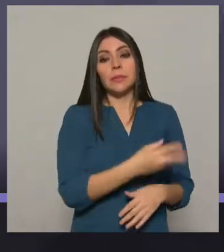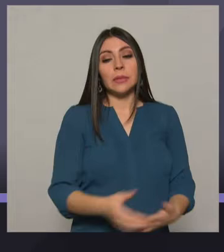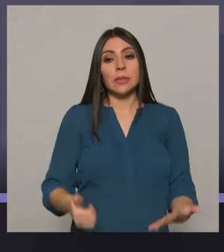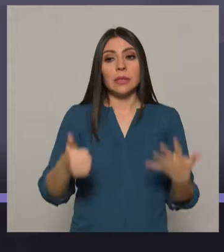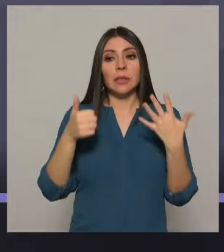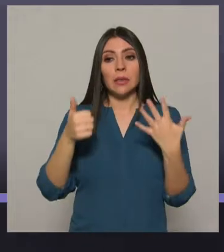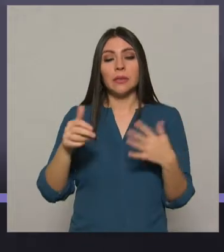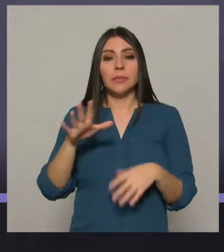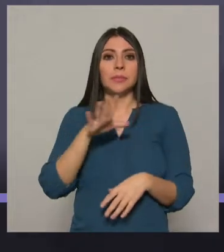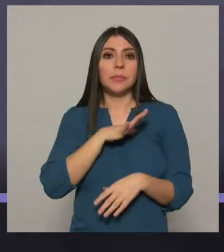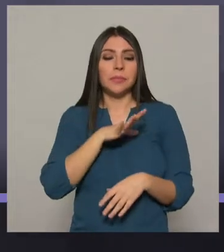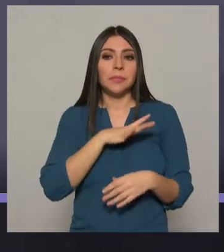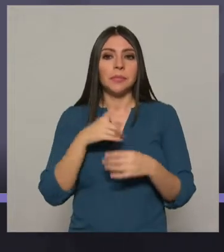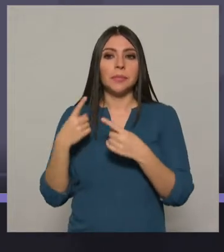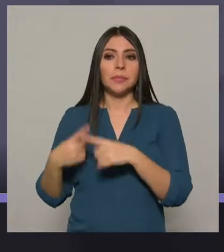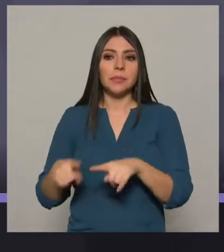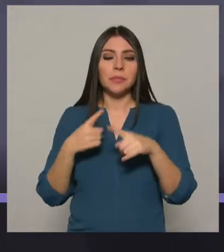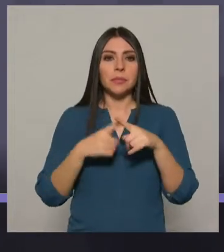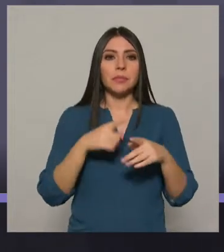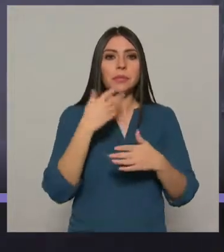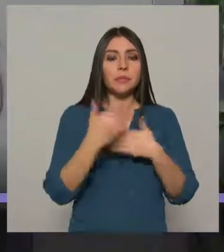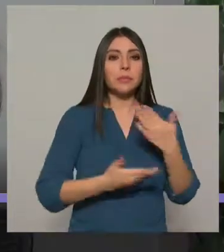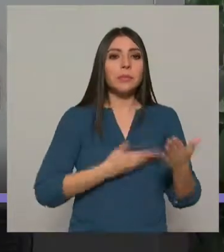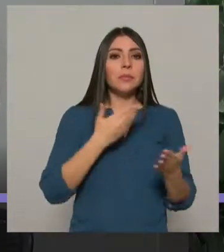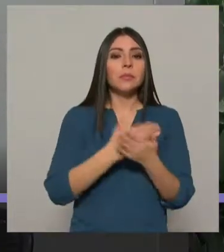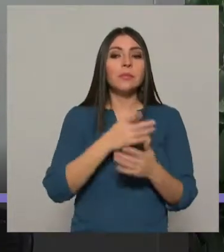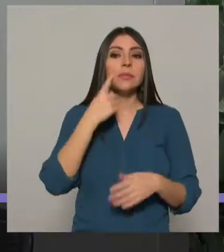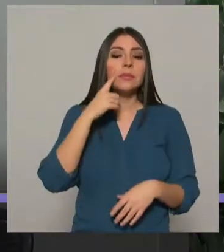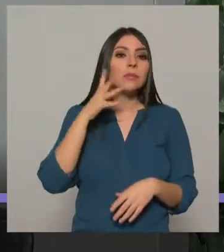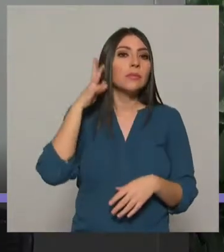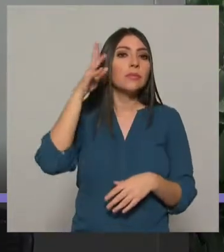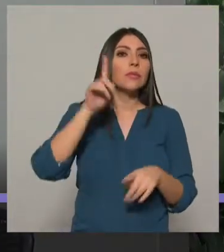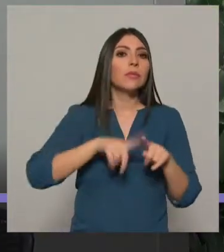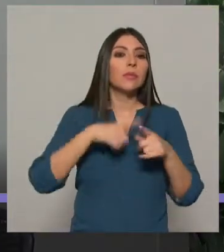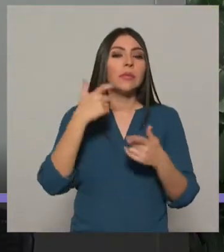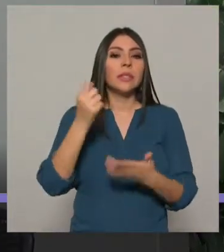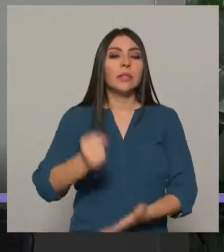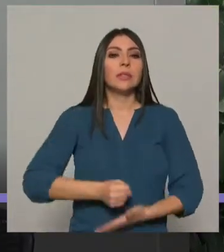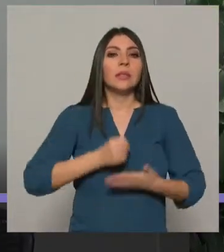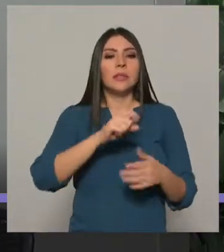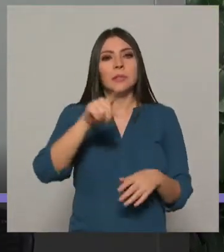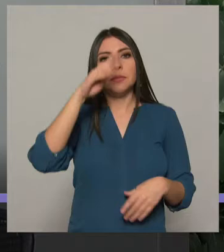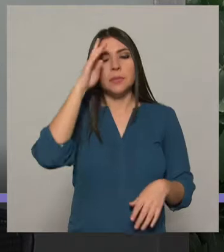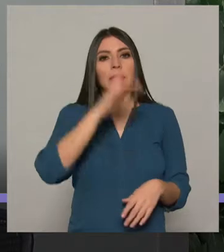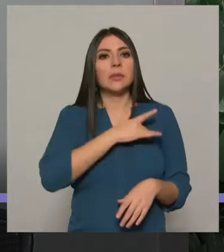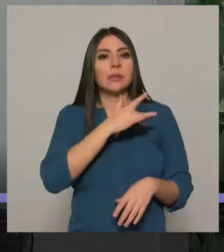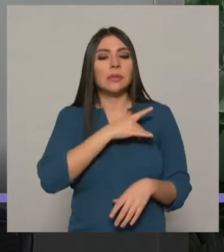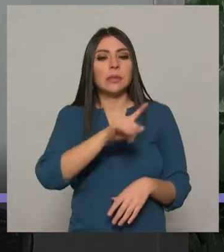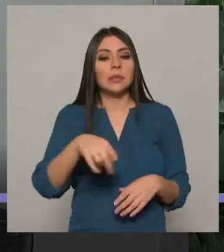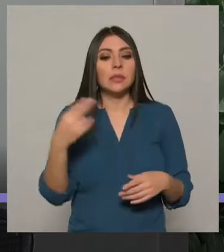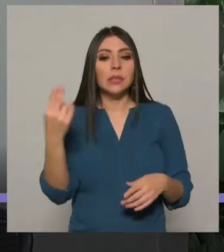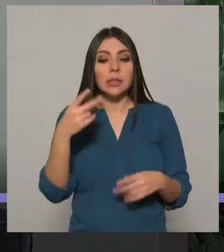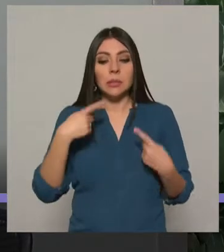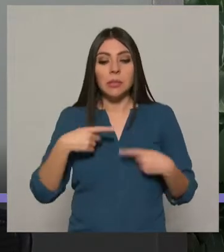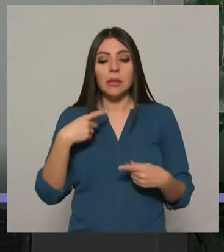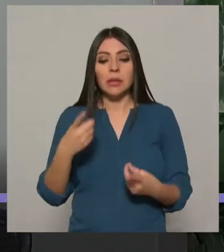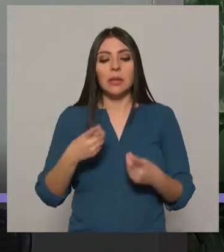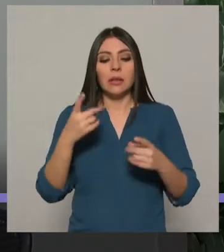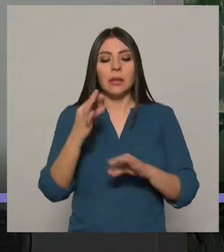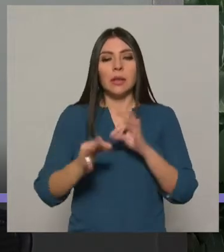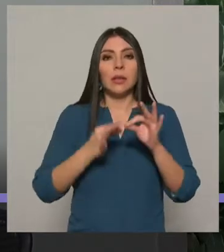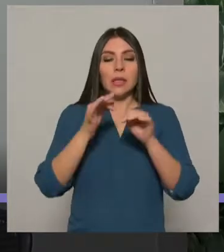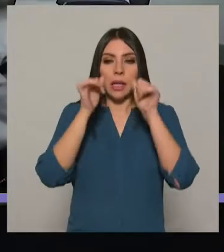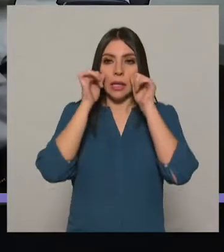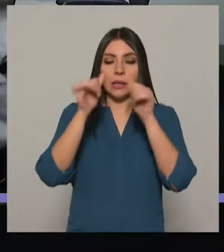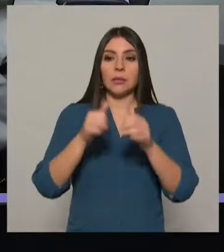tienen intitulados el proyecto hacia dónde va a estar destinado el recurso, nos daremos cuenta que están siendo atendidas esas necesidades de la población. 6